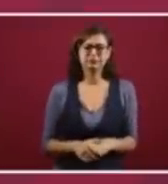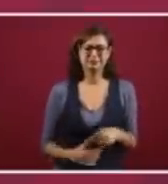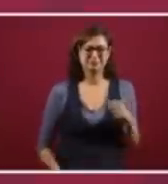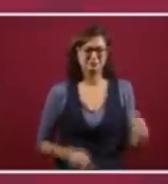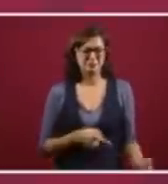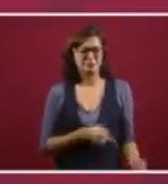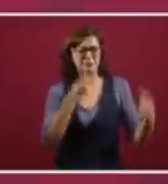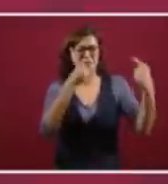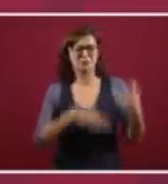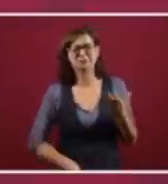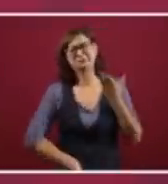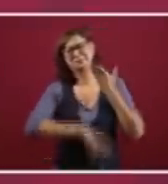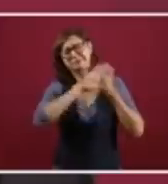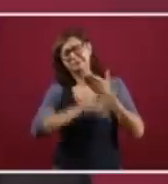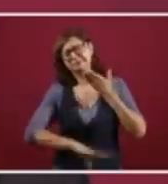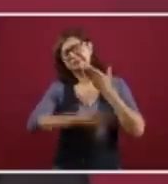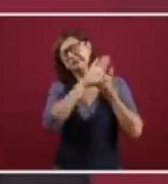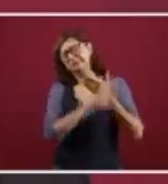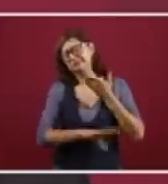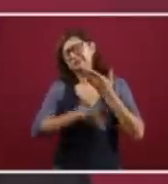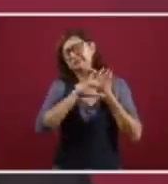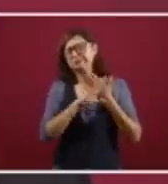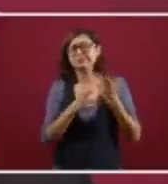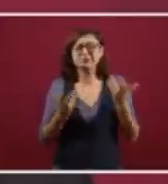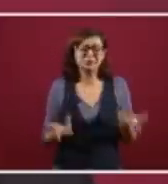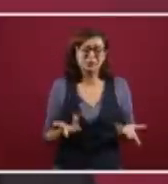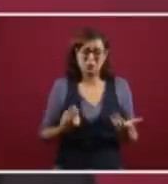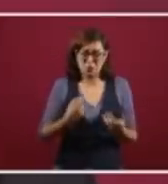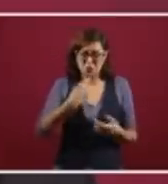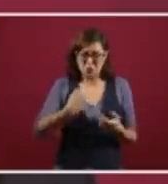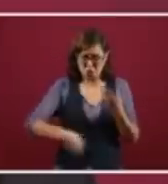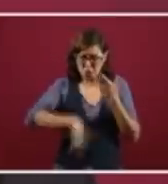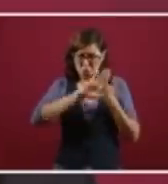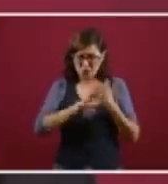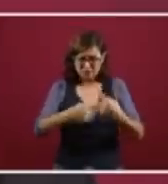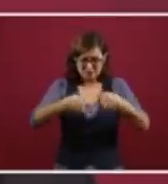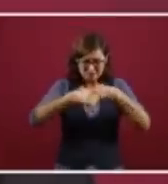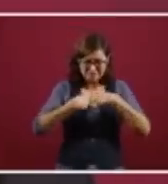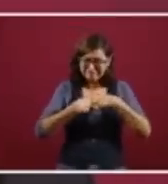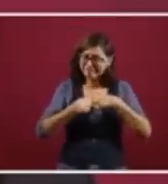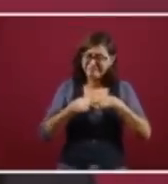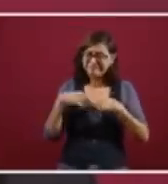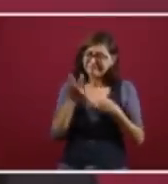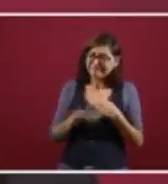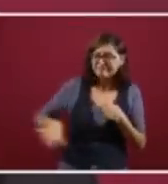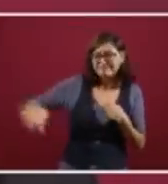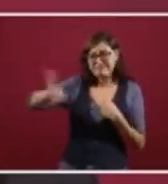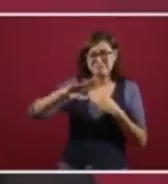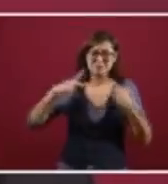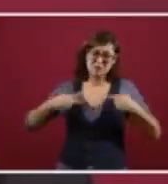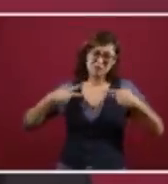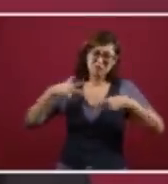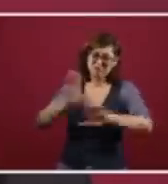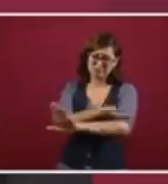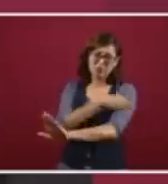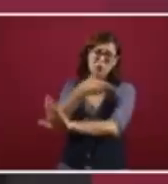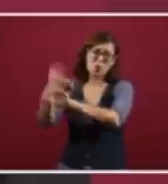oponerse a nuestro gobierno, porque se afecta a los ciudadanos, se afecta a